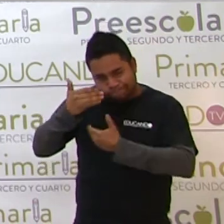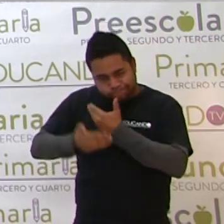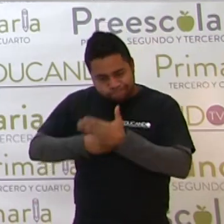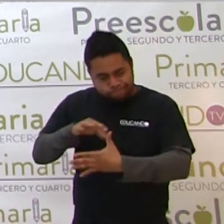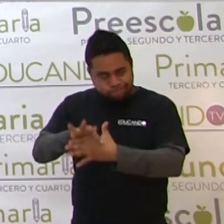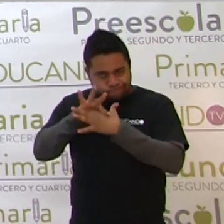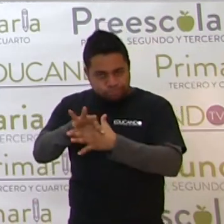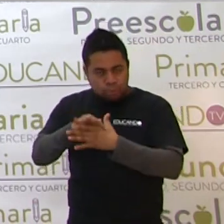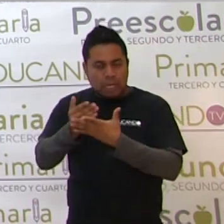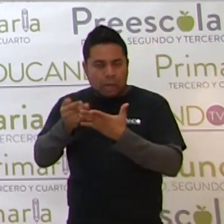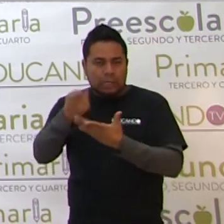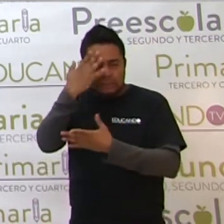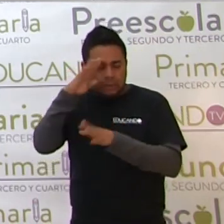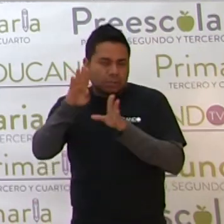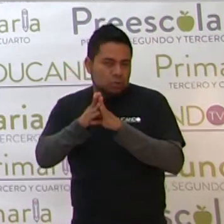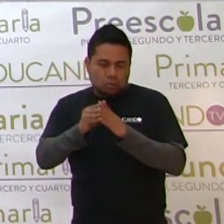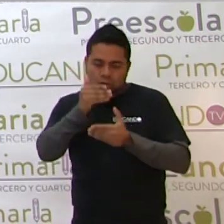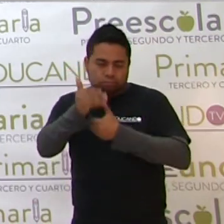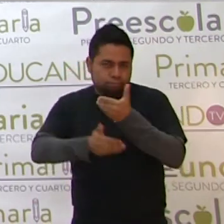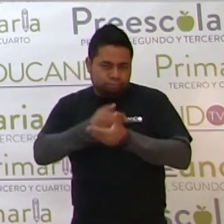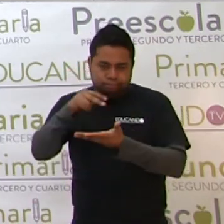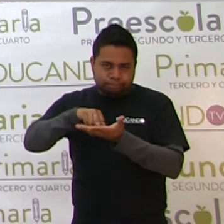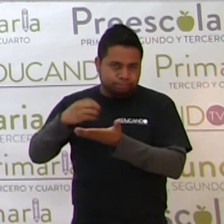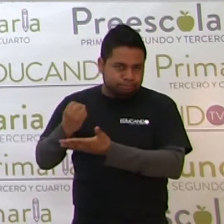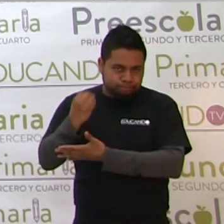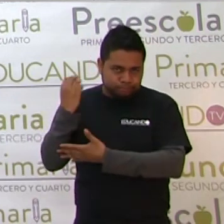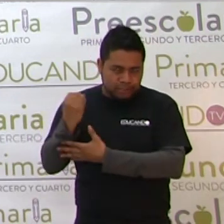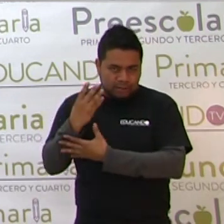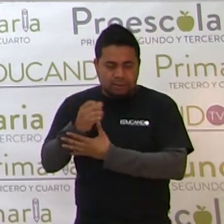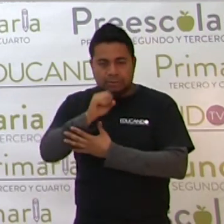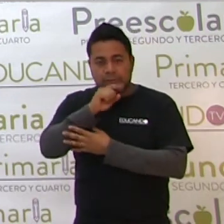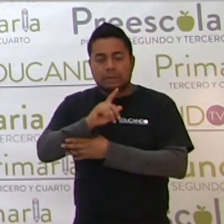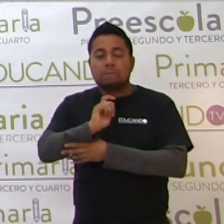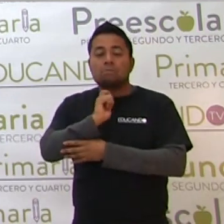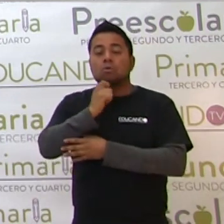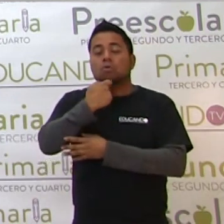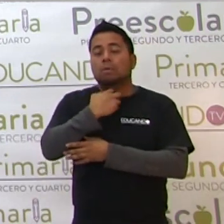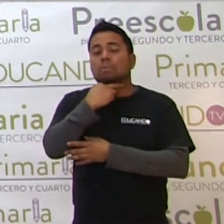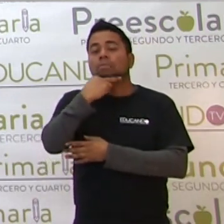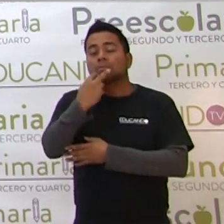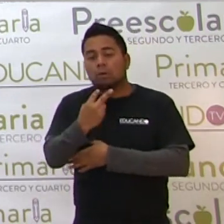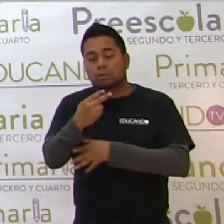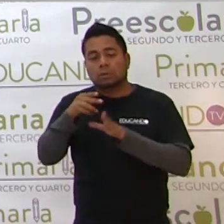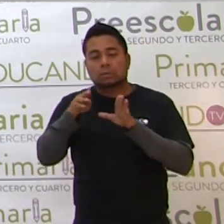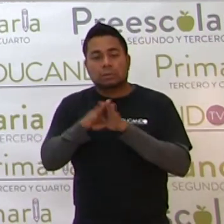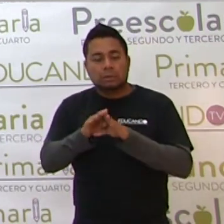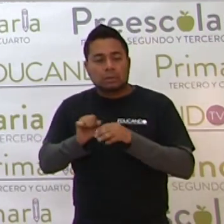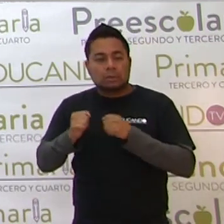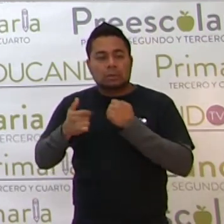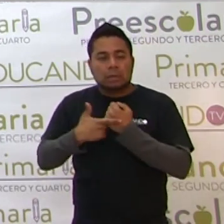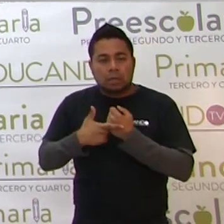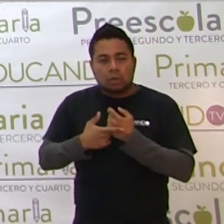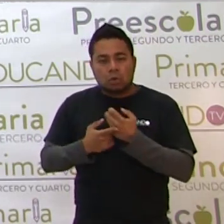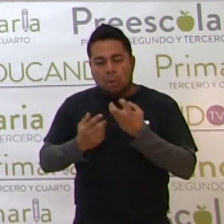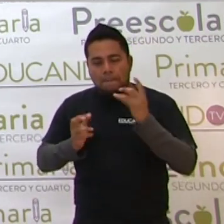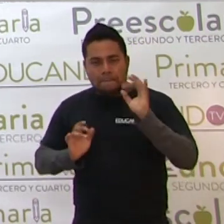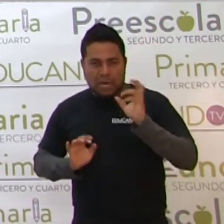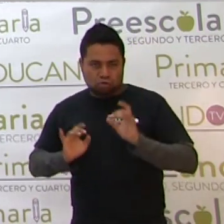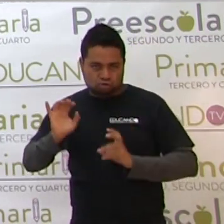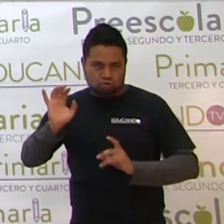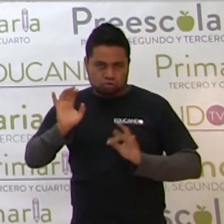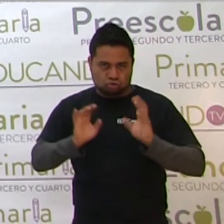tanto ya lo vamos conociendo. Van a acompañar su volumen de voz con un ligero movimiento de manos.